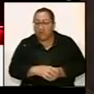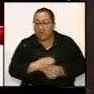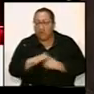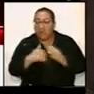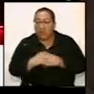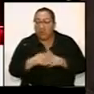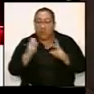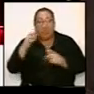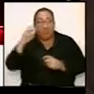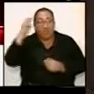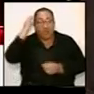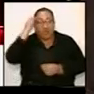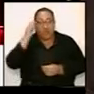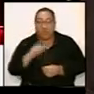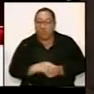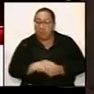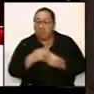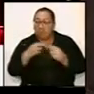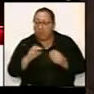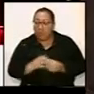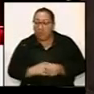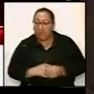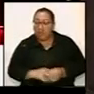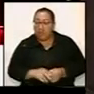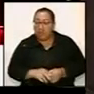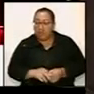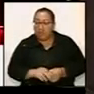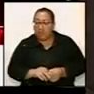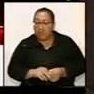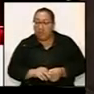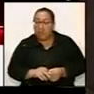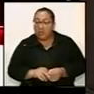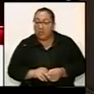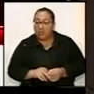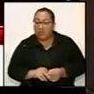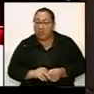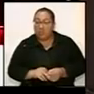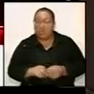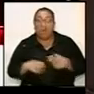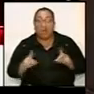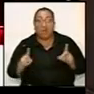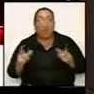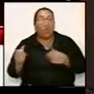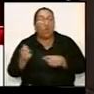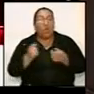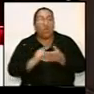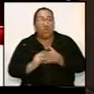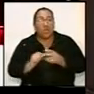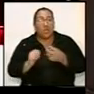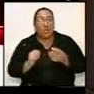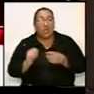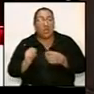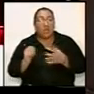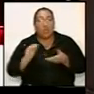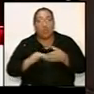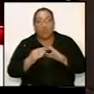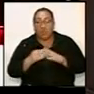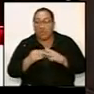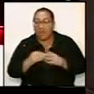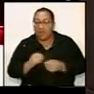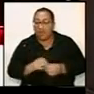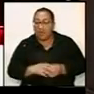marco político, público, para el libre contrato entre las comunidades y las empresas.